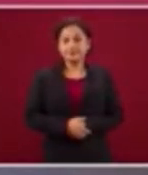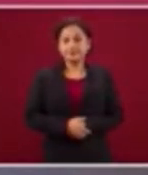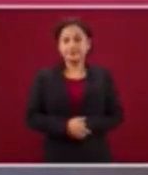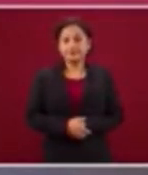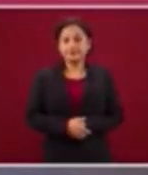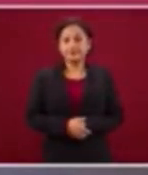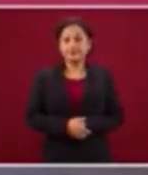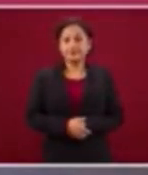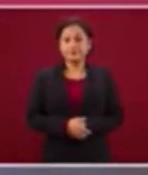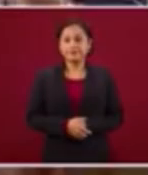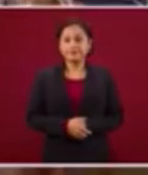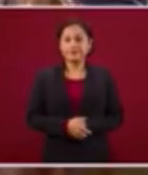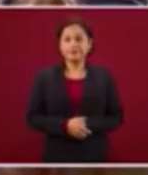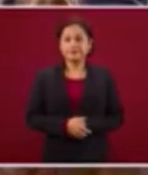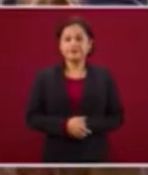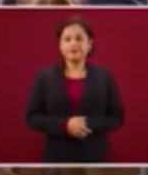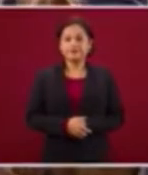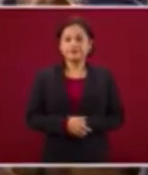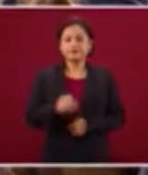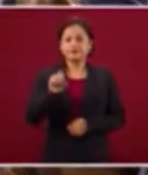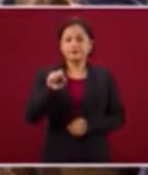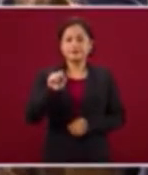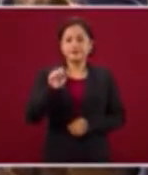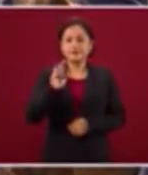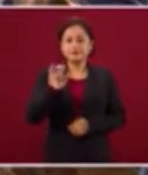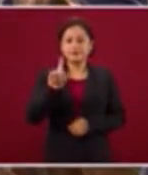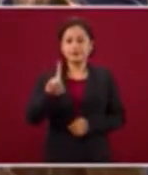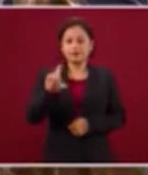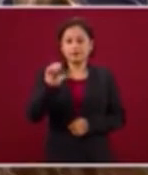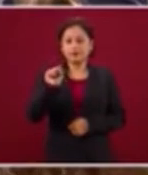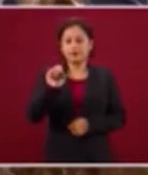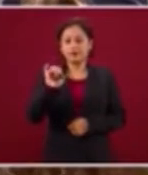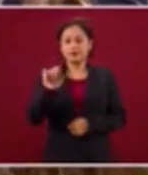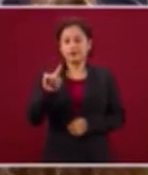Sabedlo, soberanos y vasallos,